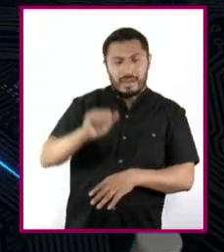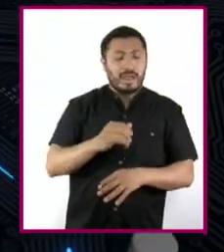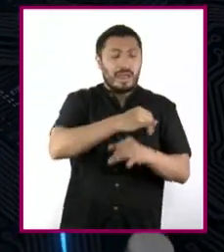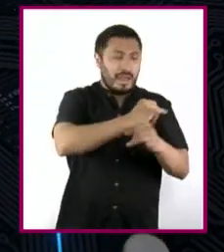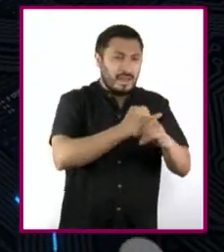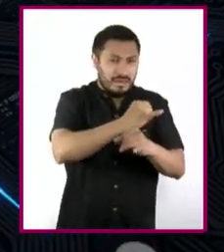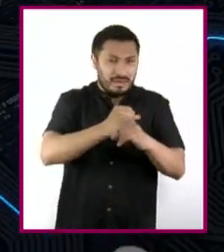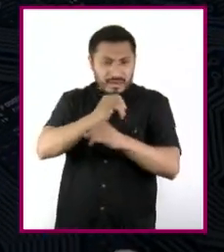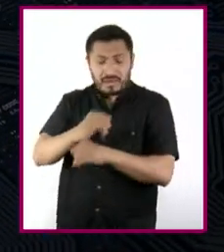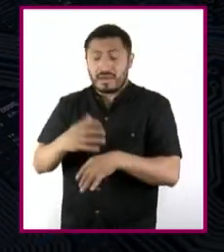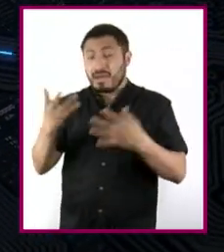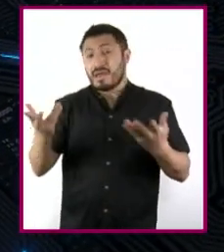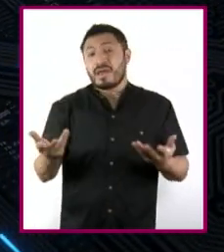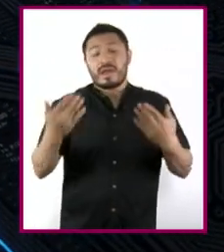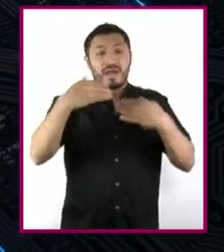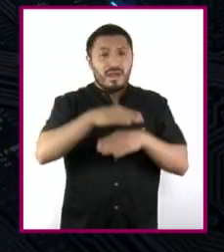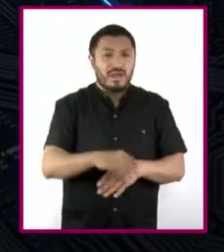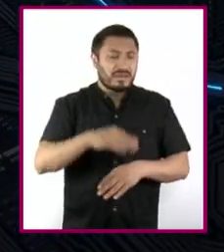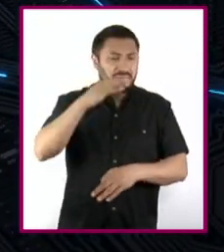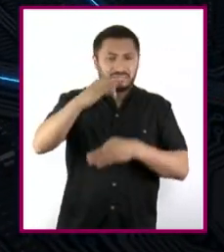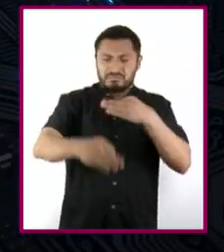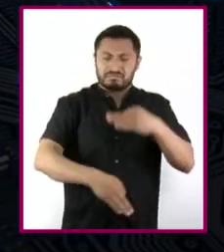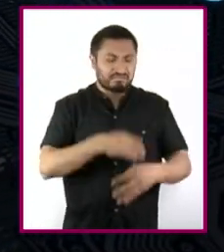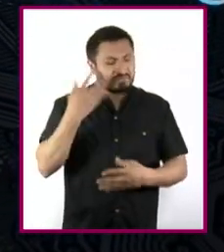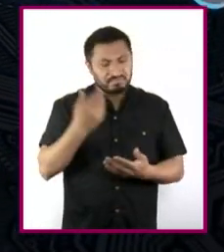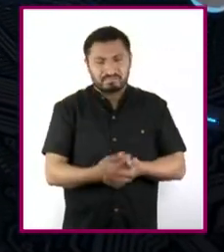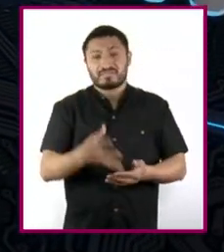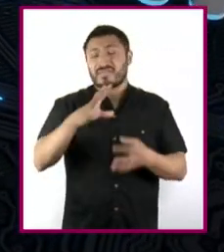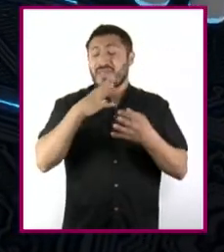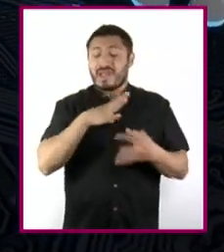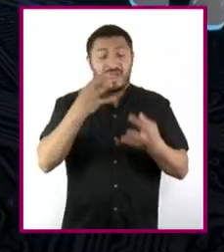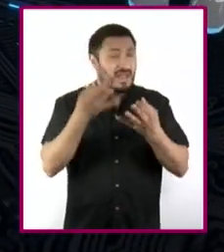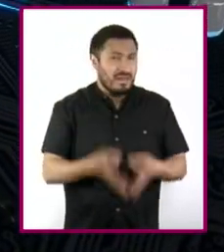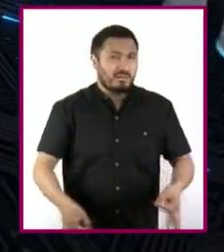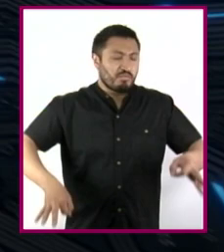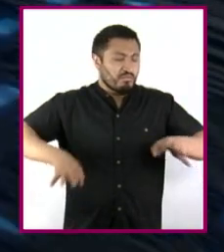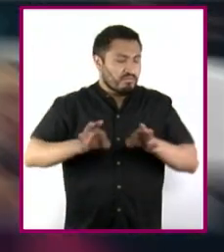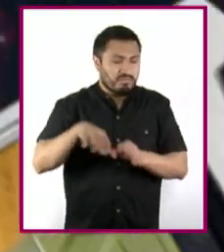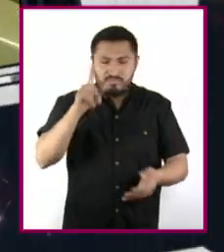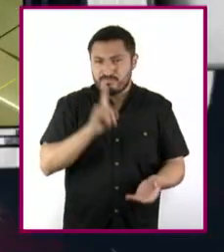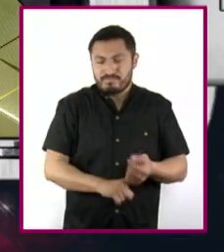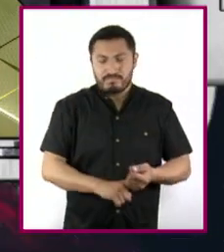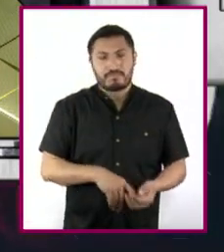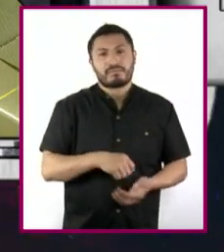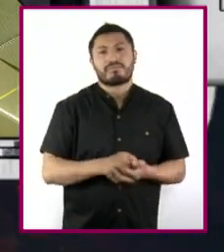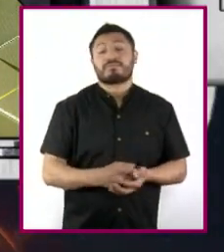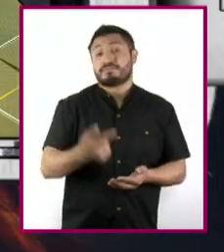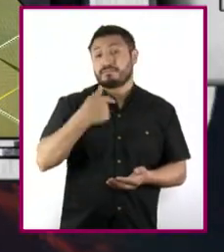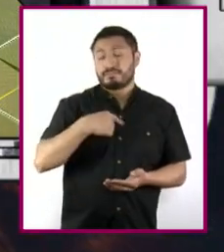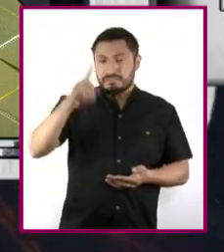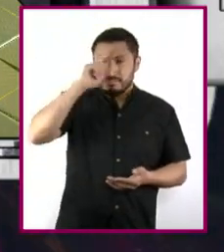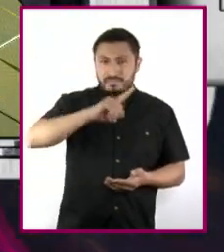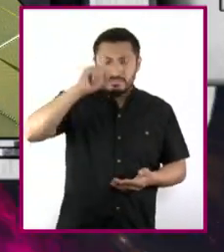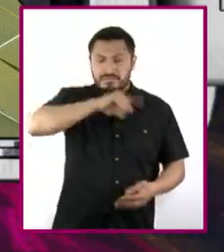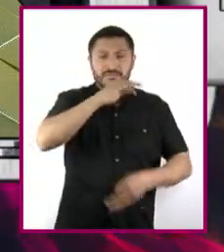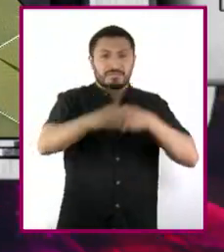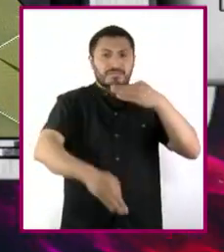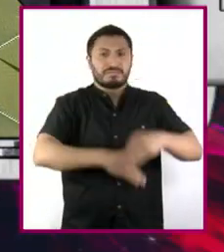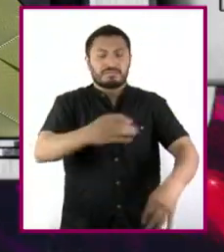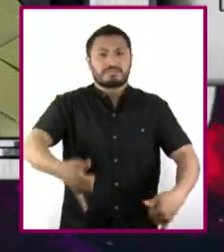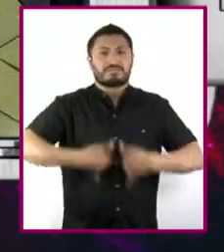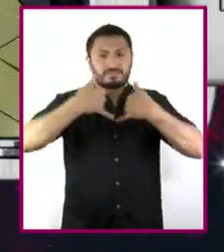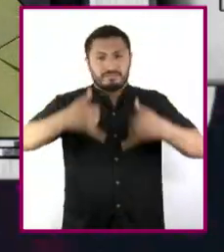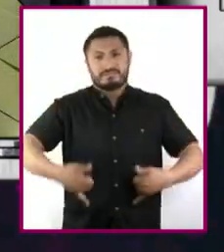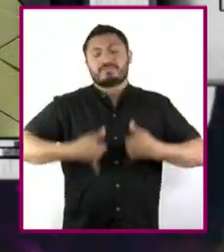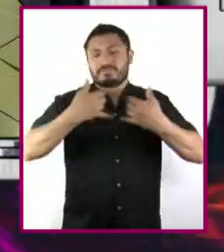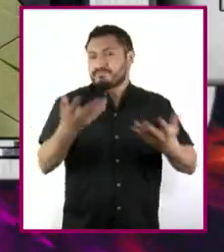investigación en el mismo área espacial, es fundamental. Yo le recomendaría a todos los jóvenes que